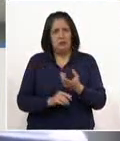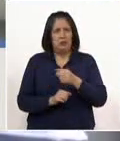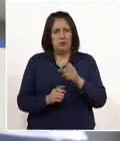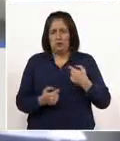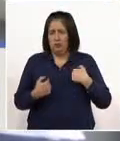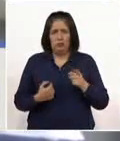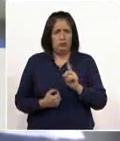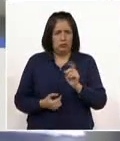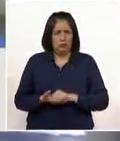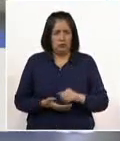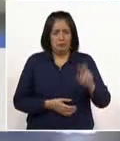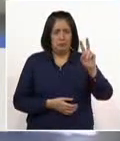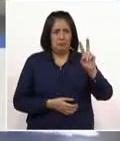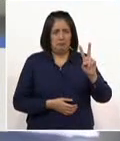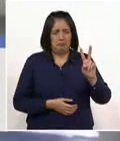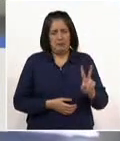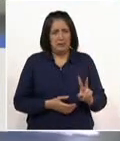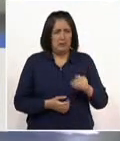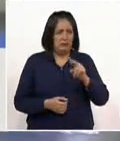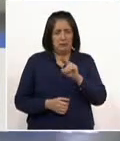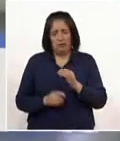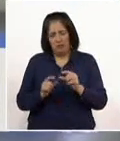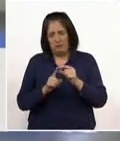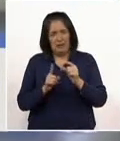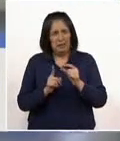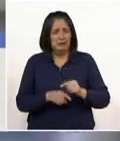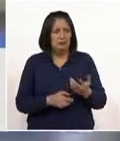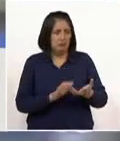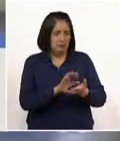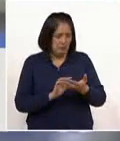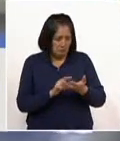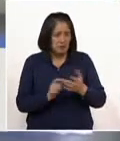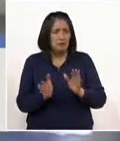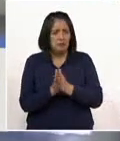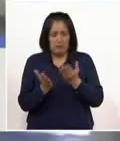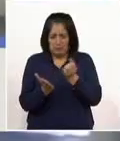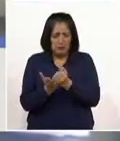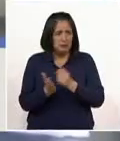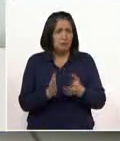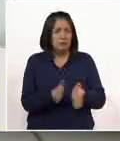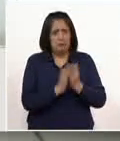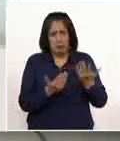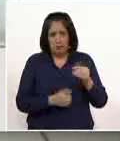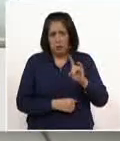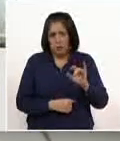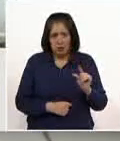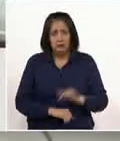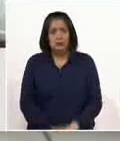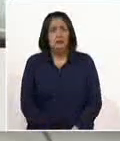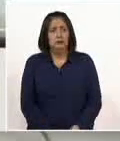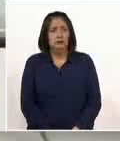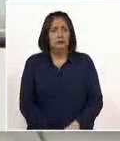somos venecos, somos venezolanos. Toda la permisología, mi PTP, mi pasaporte, todo lo que me pidió la UGEL.